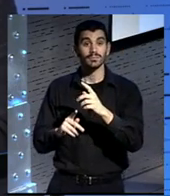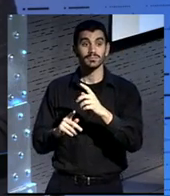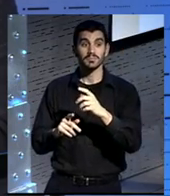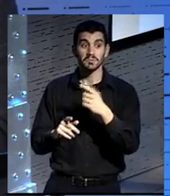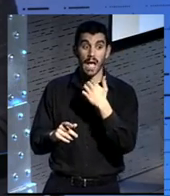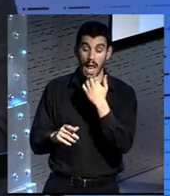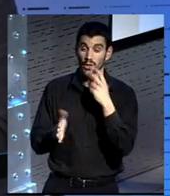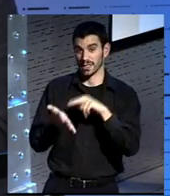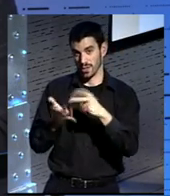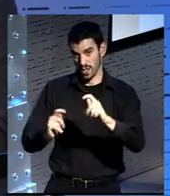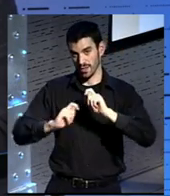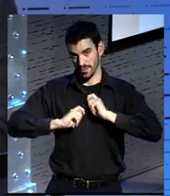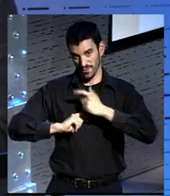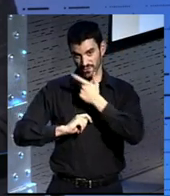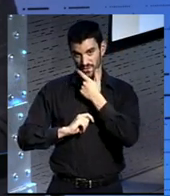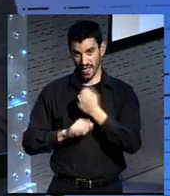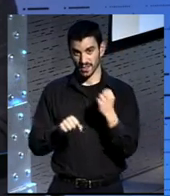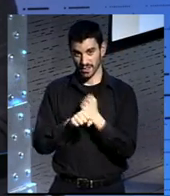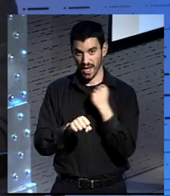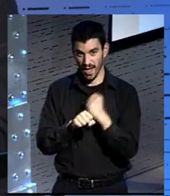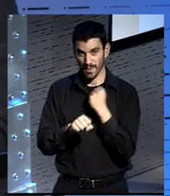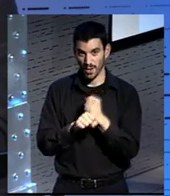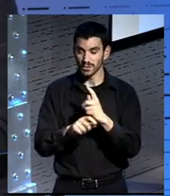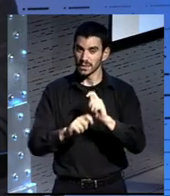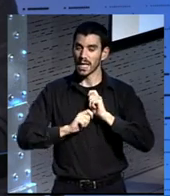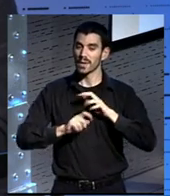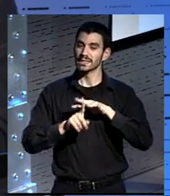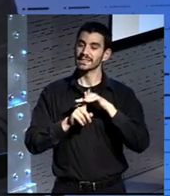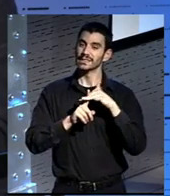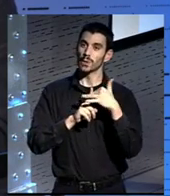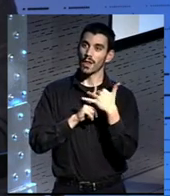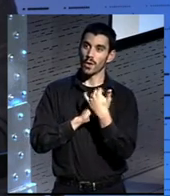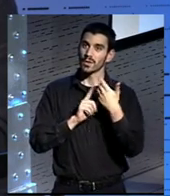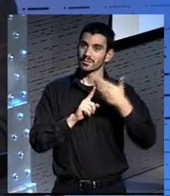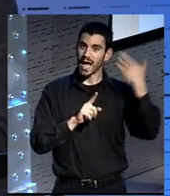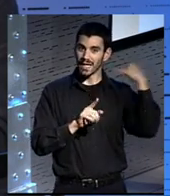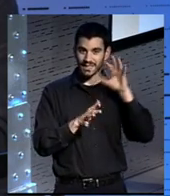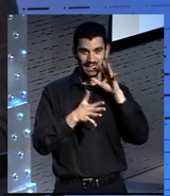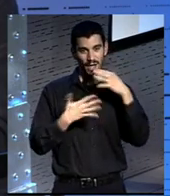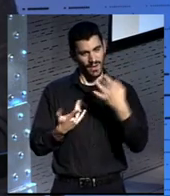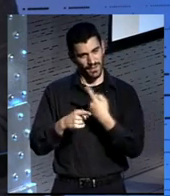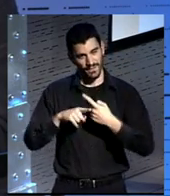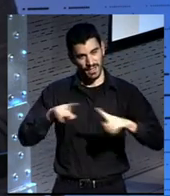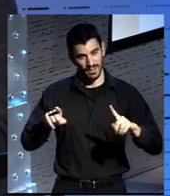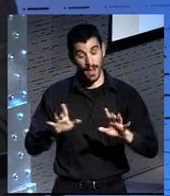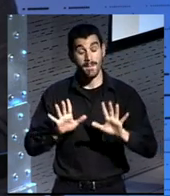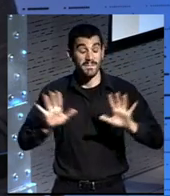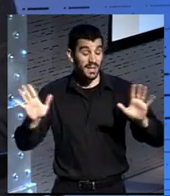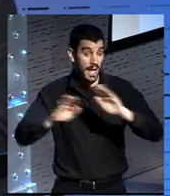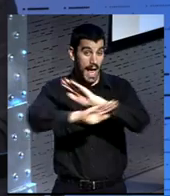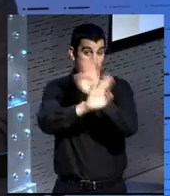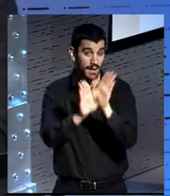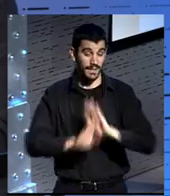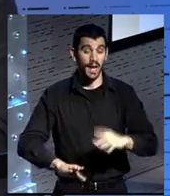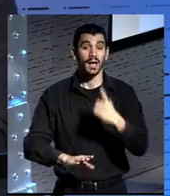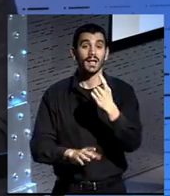las tecnologías y de esta situación que la digitalización permite. Pero al final necesitamos